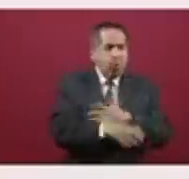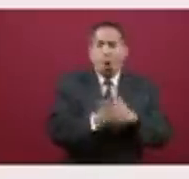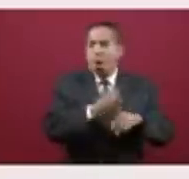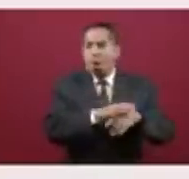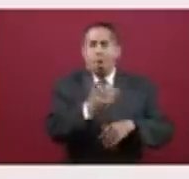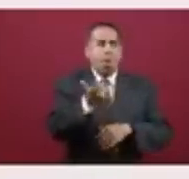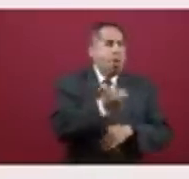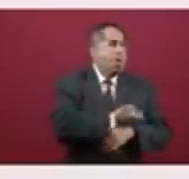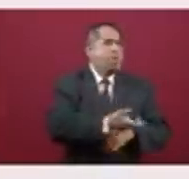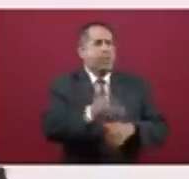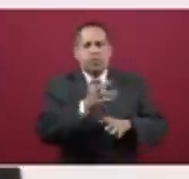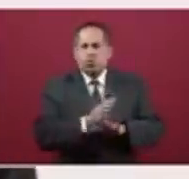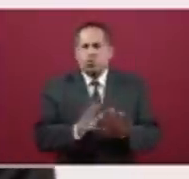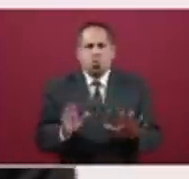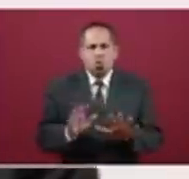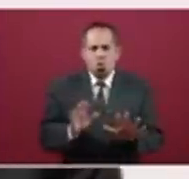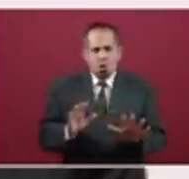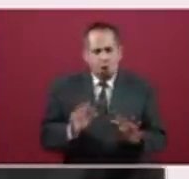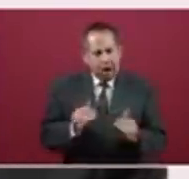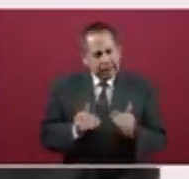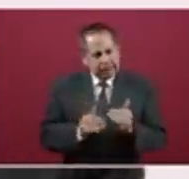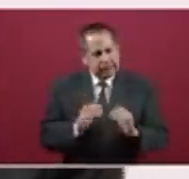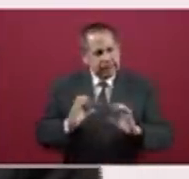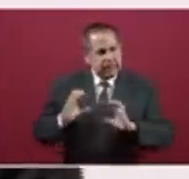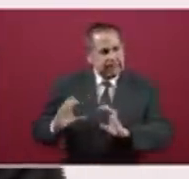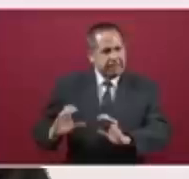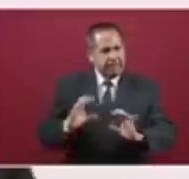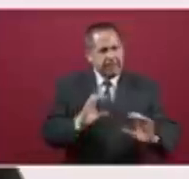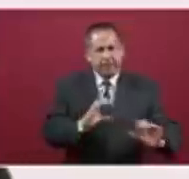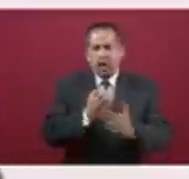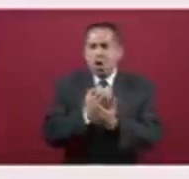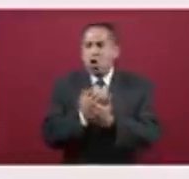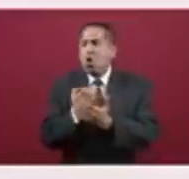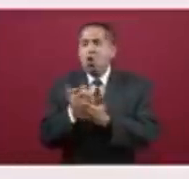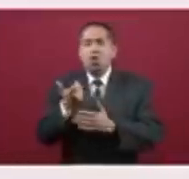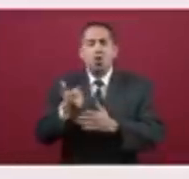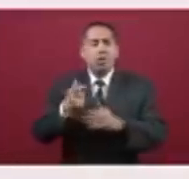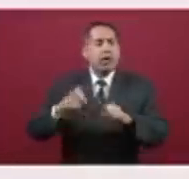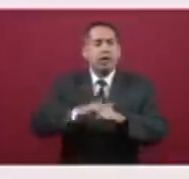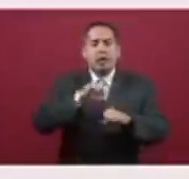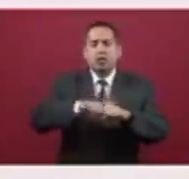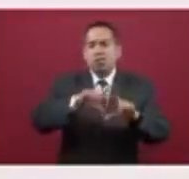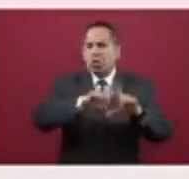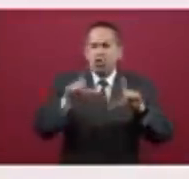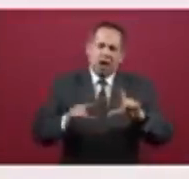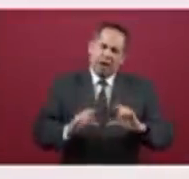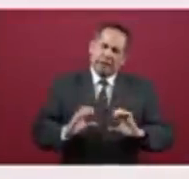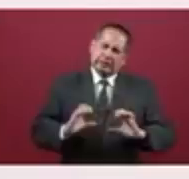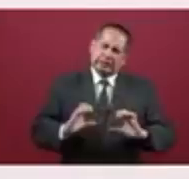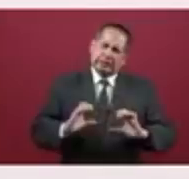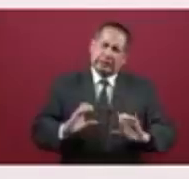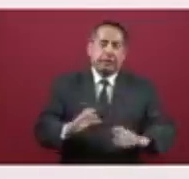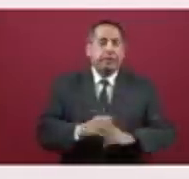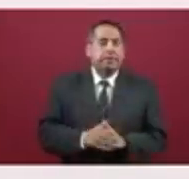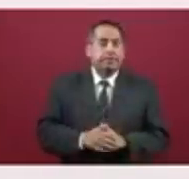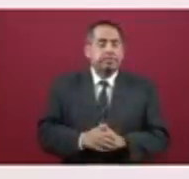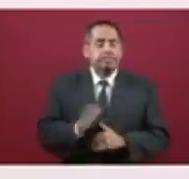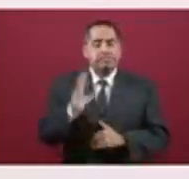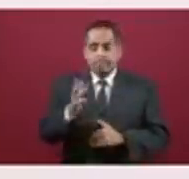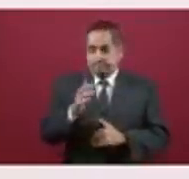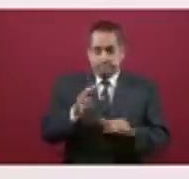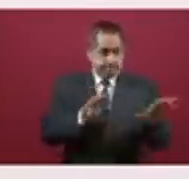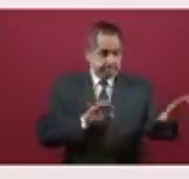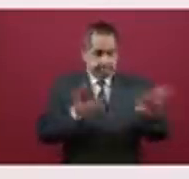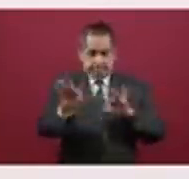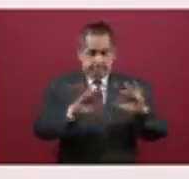y que no afecte la economía nacional ya se conformó el consejo para